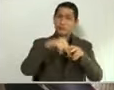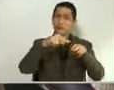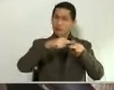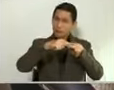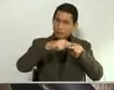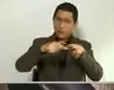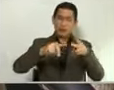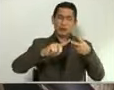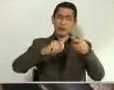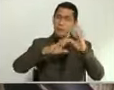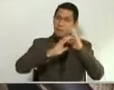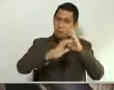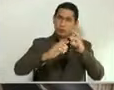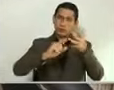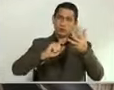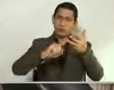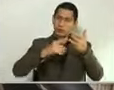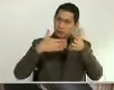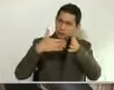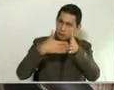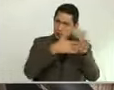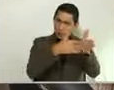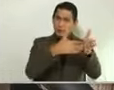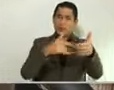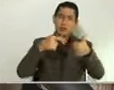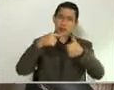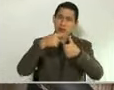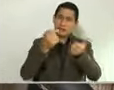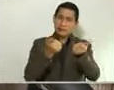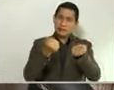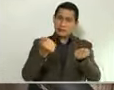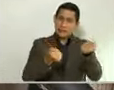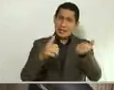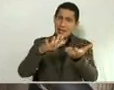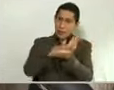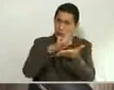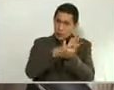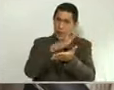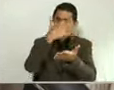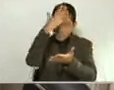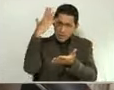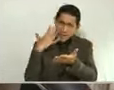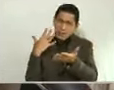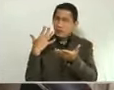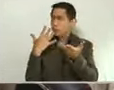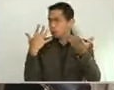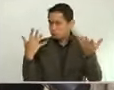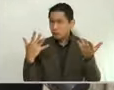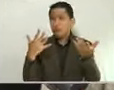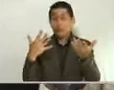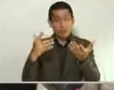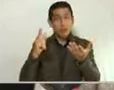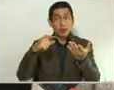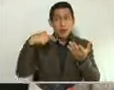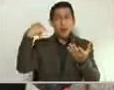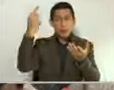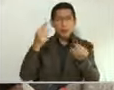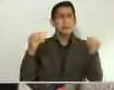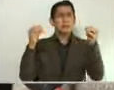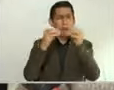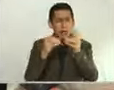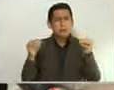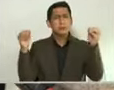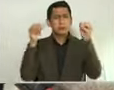a los buses, a la Metrovía y a los transportes escolares, pronto terminaremos de poner cámaras en todo el transporte público. Todas sus caras